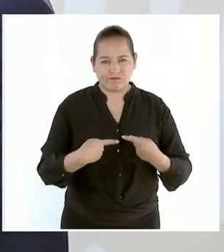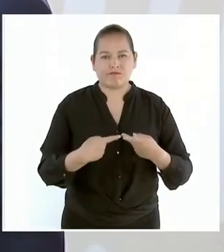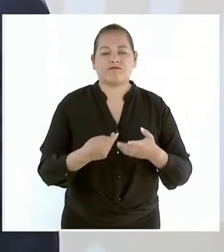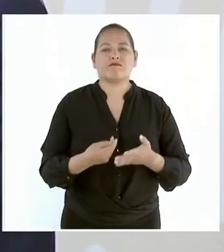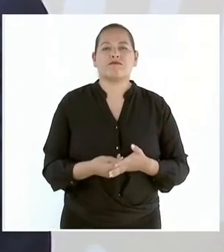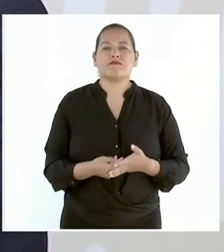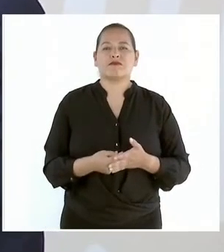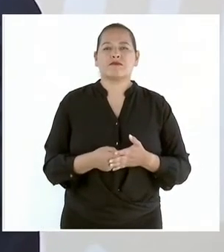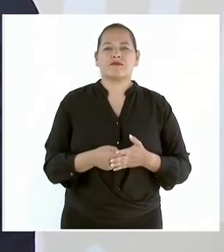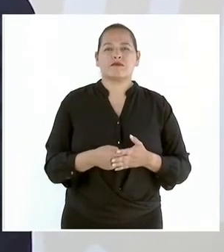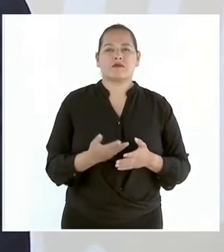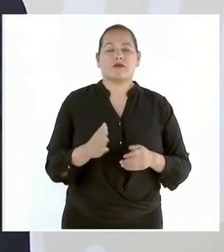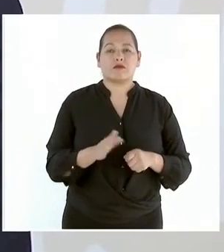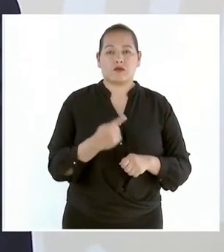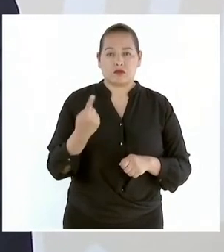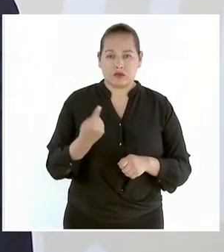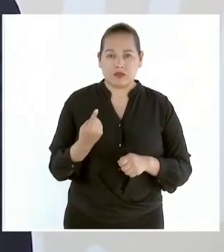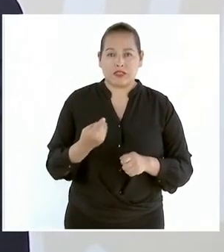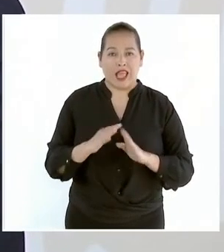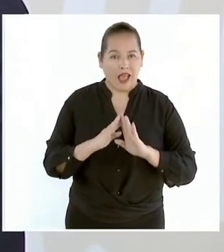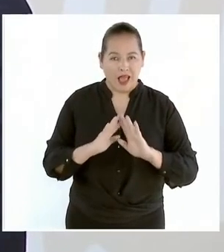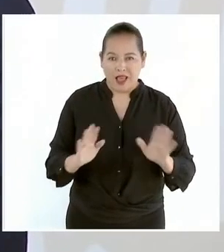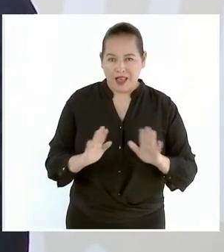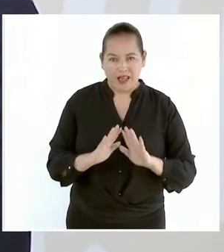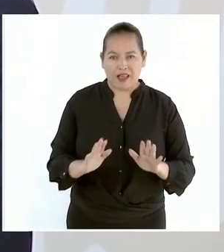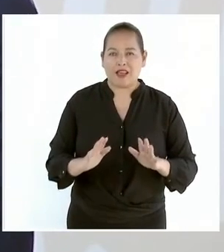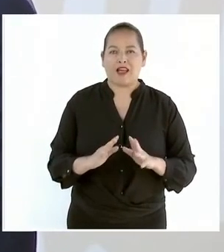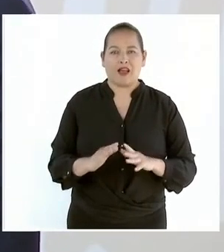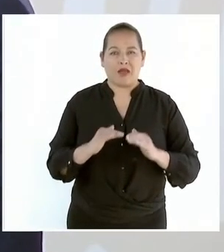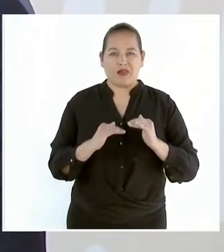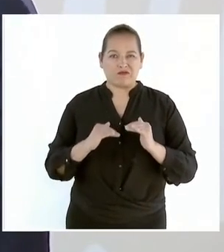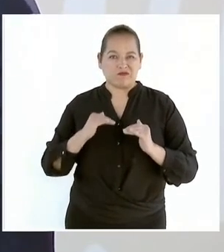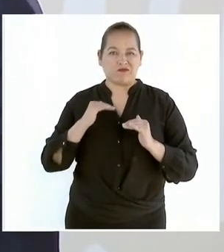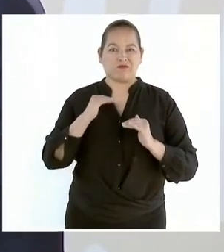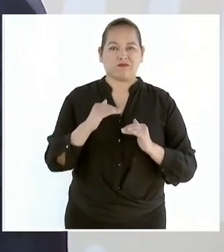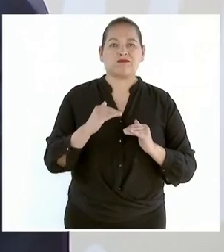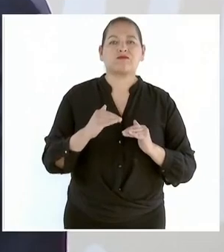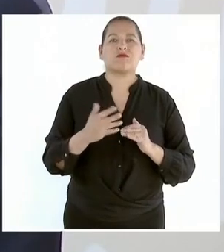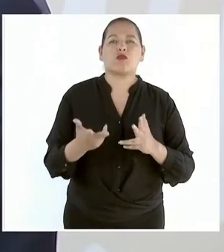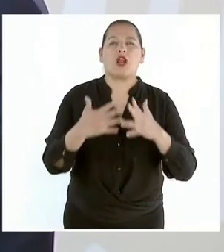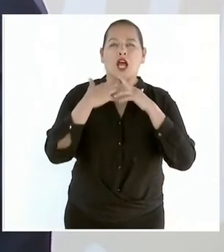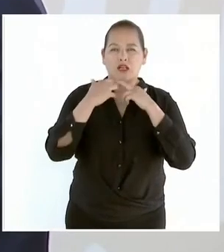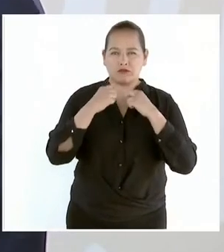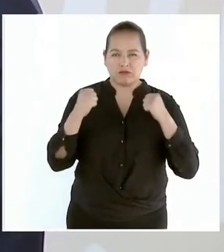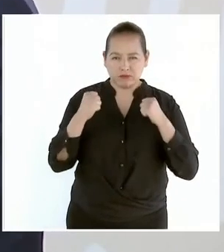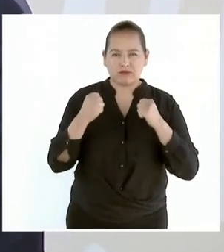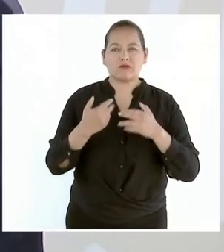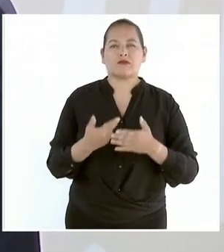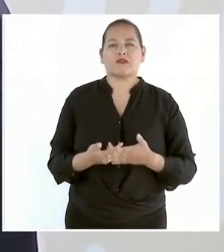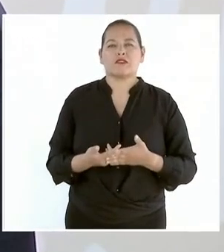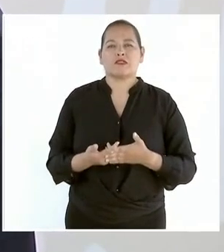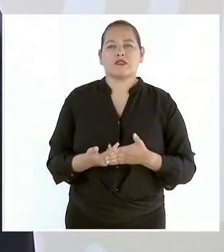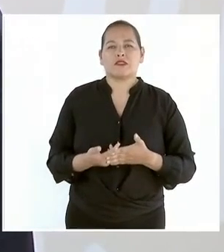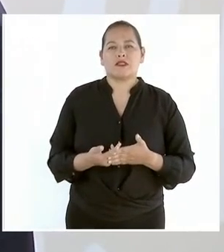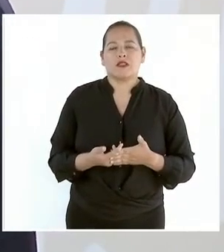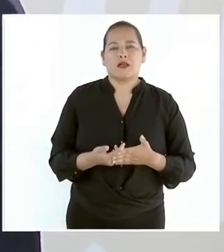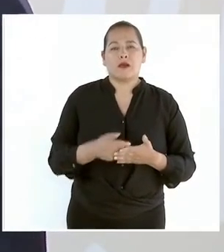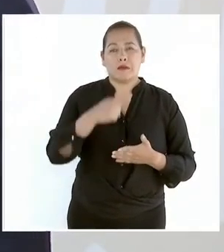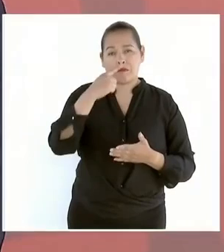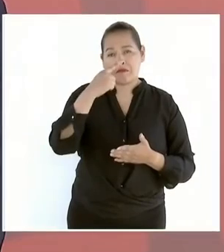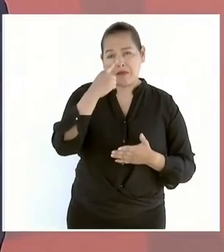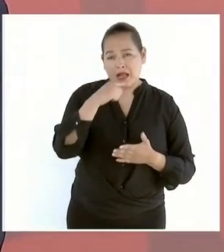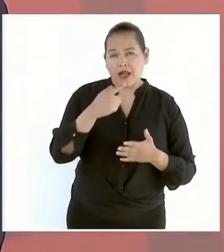había asaltado el poder por medio de maximiliano para básicamente